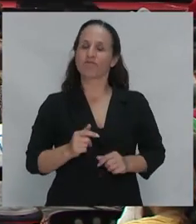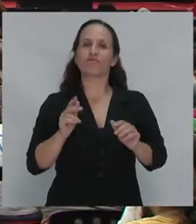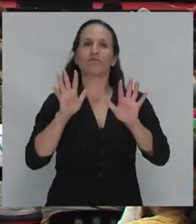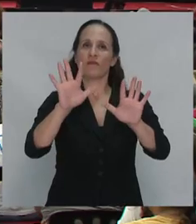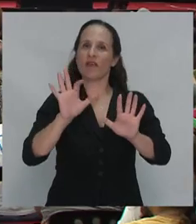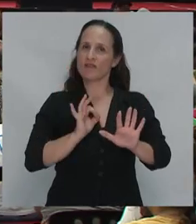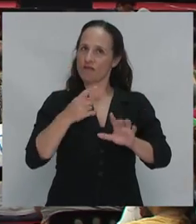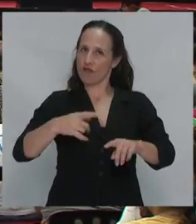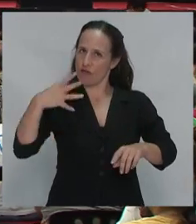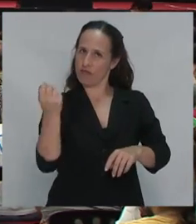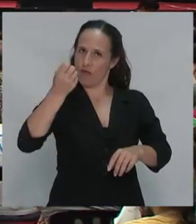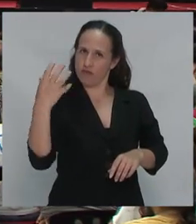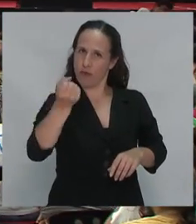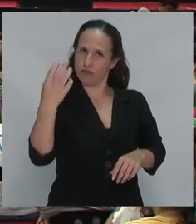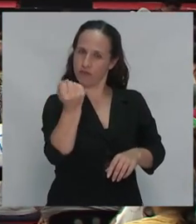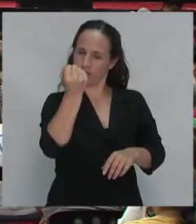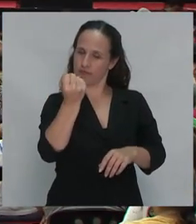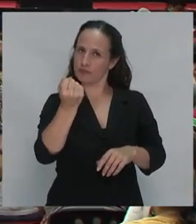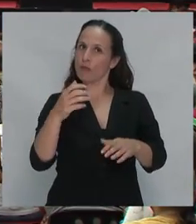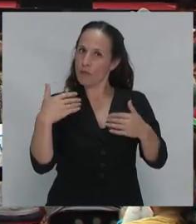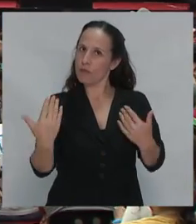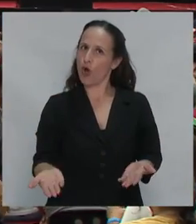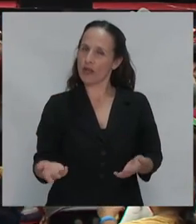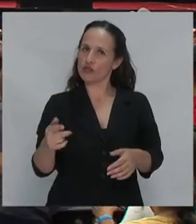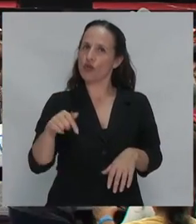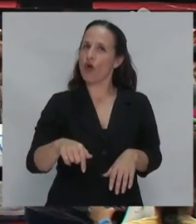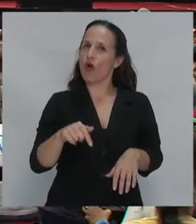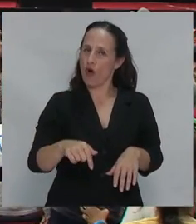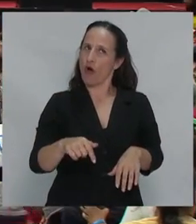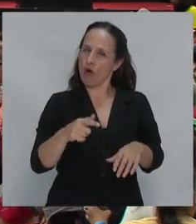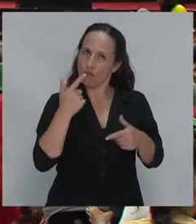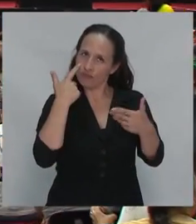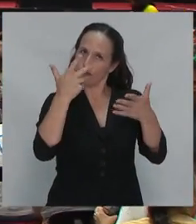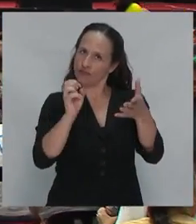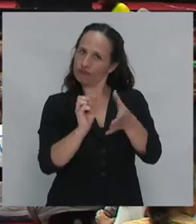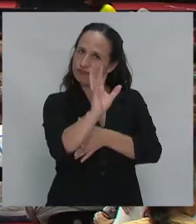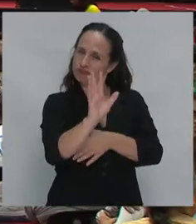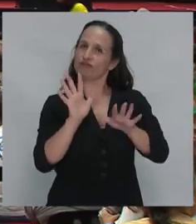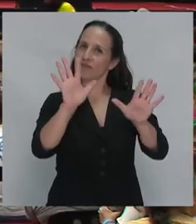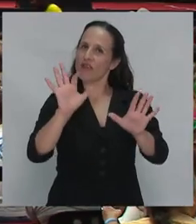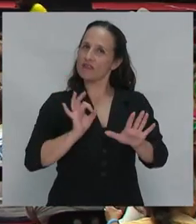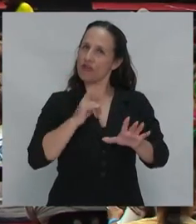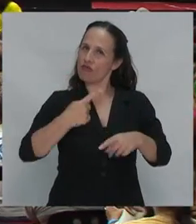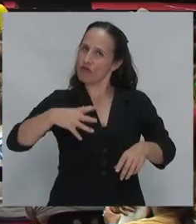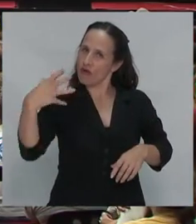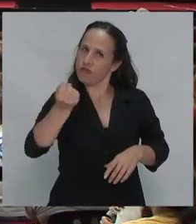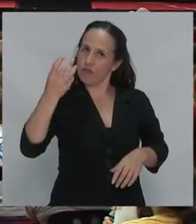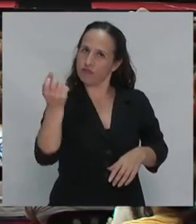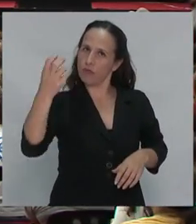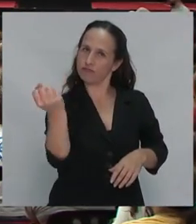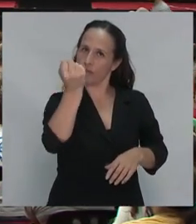ganada por eso aquí un momento más de la década ganada que queremos compartir con ustedes